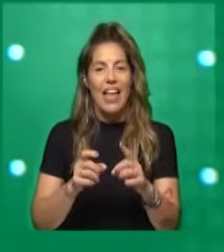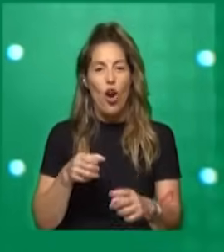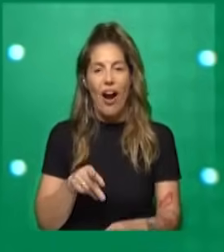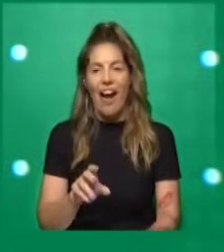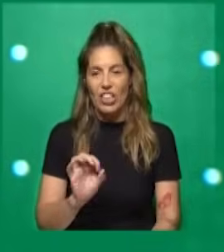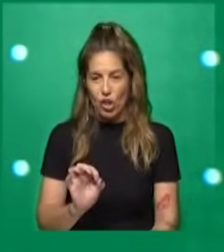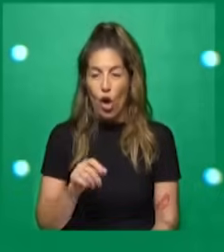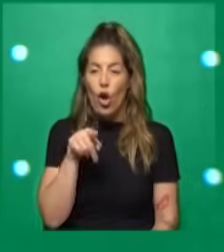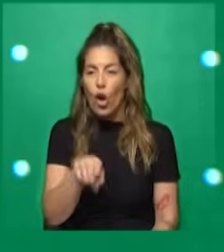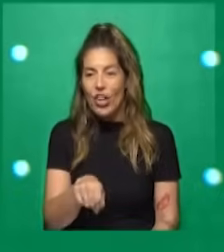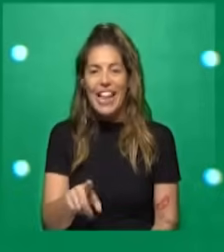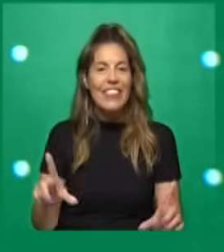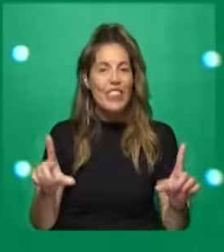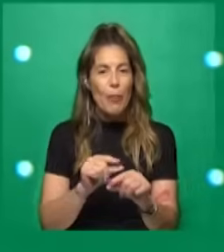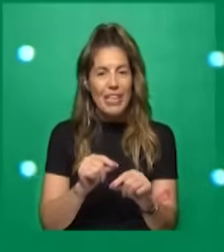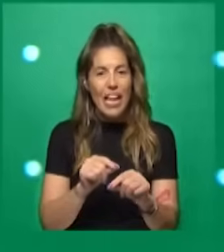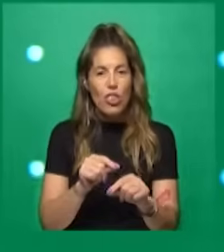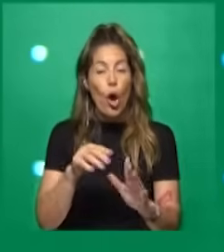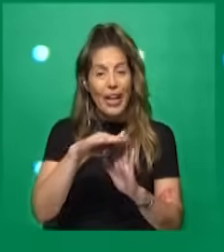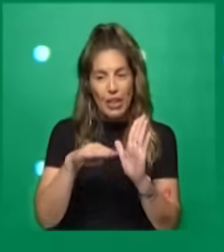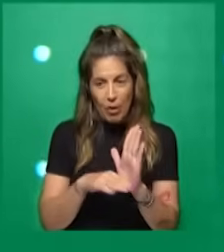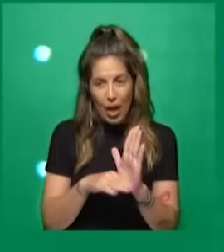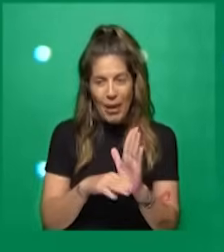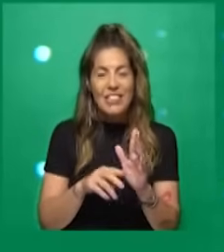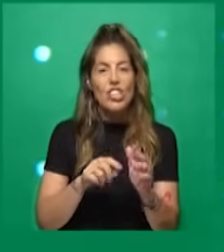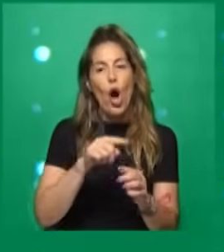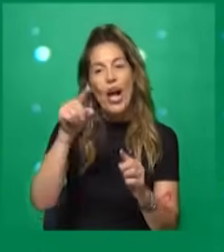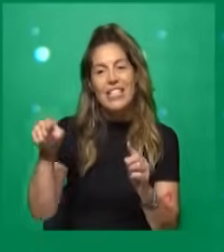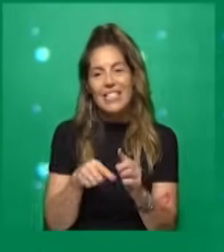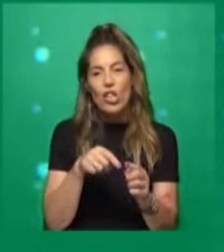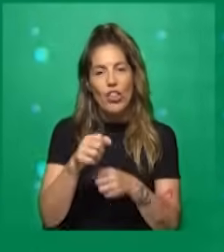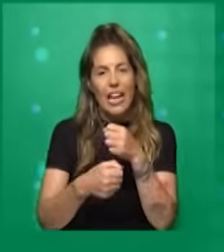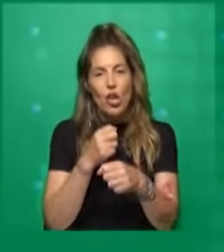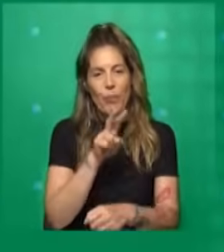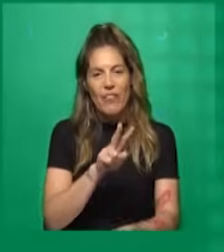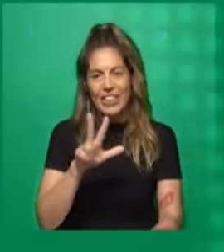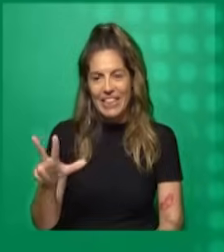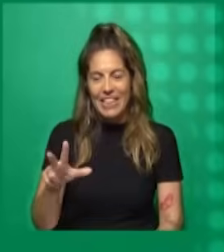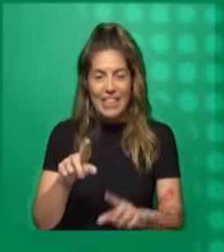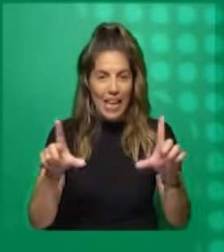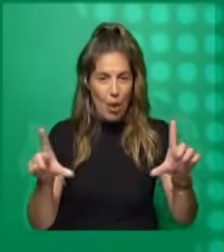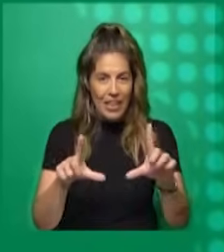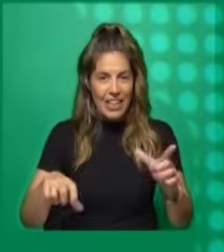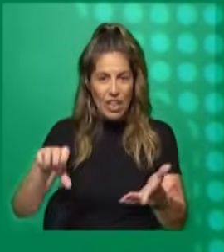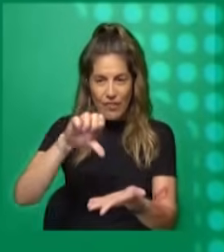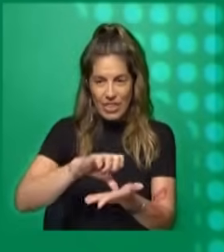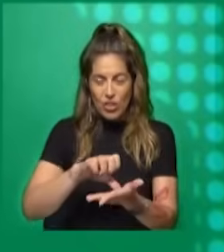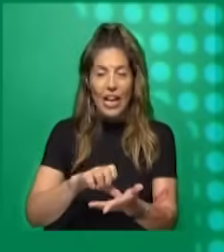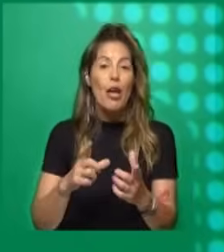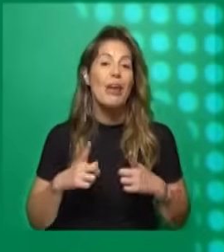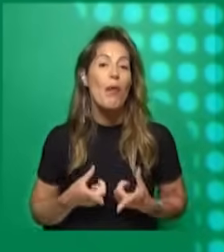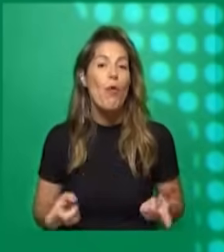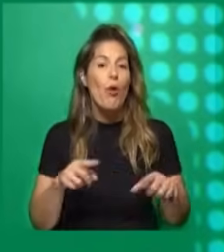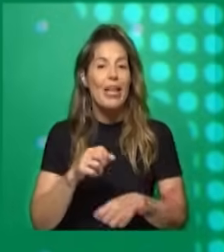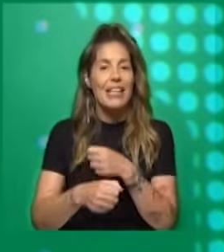Ohio. Y con él estamos cerrando no solamente este programa, sino el ciclo 2023 aquí en la pantalla de TV Ciudad, que esperamos retomar en